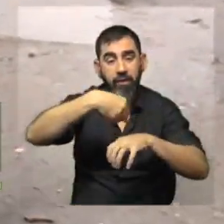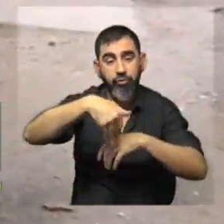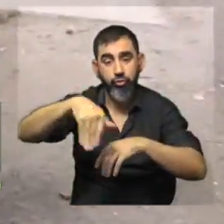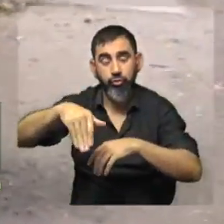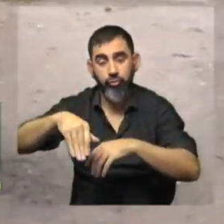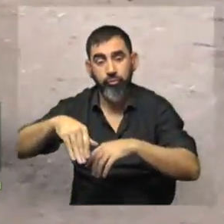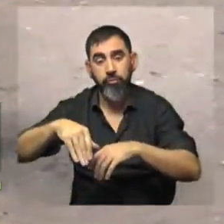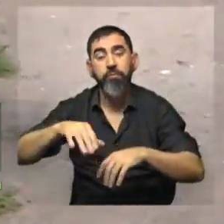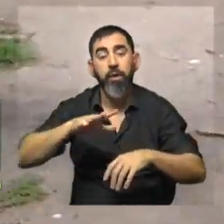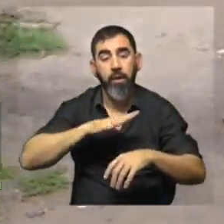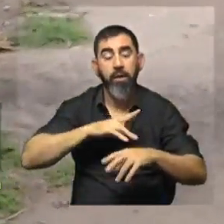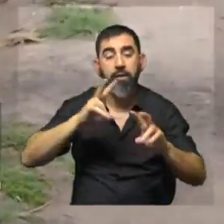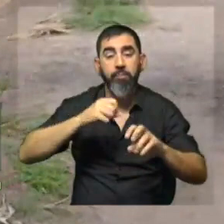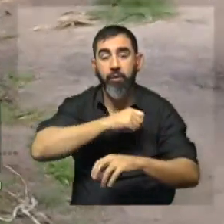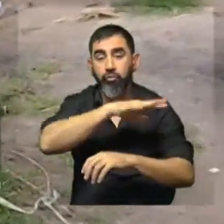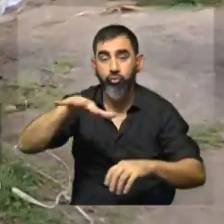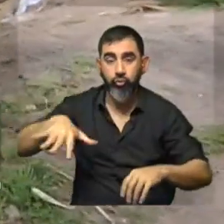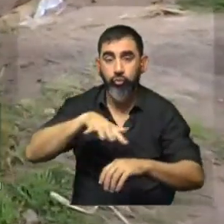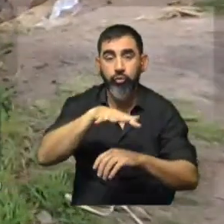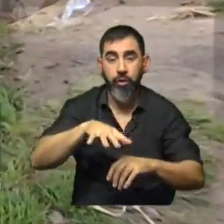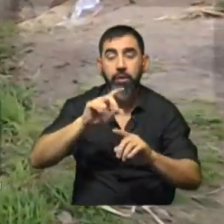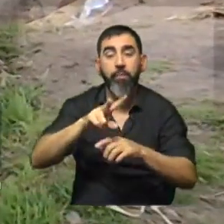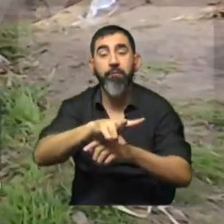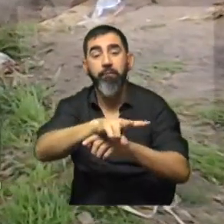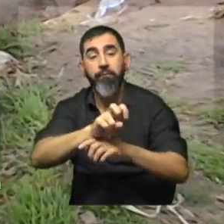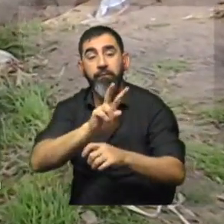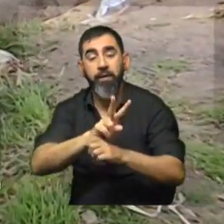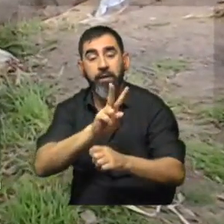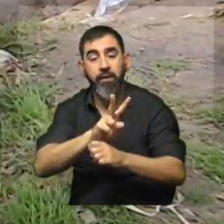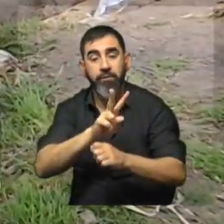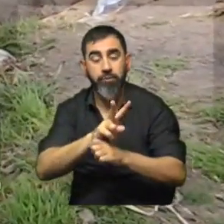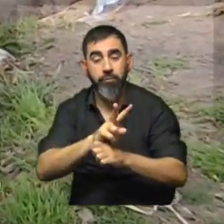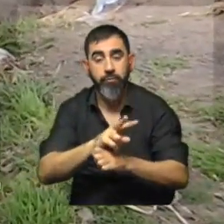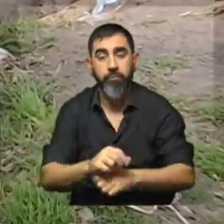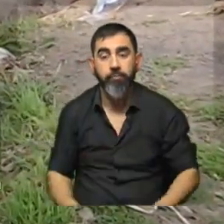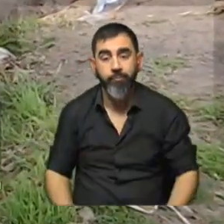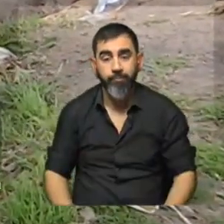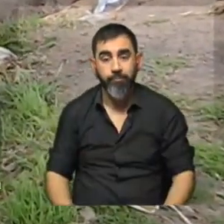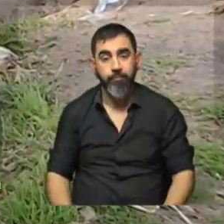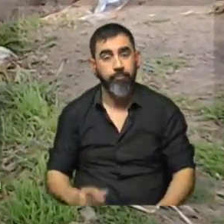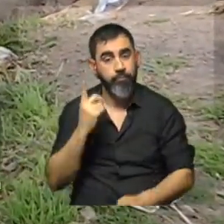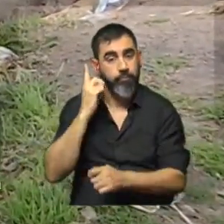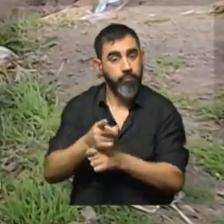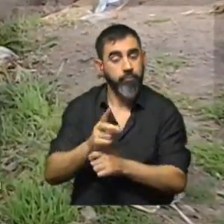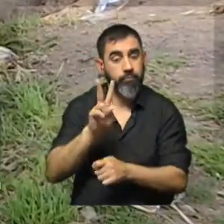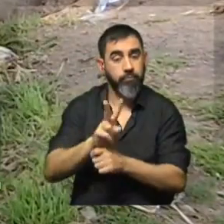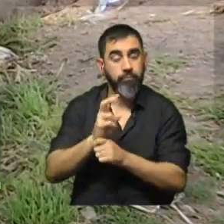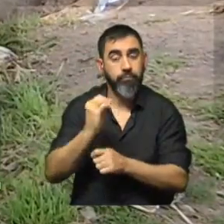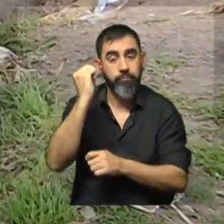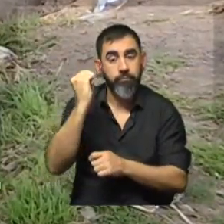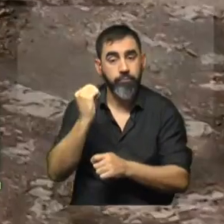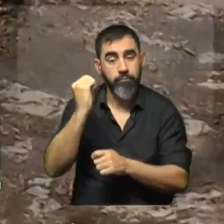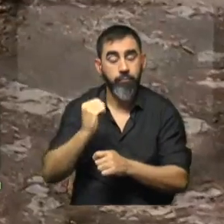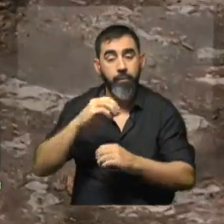ahí se está abordando desde el punto de vista social, desde el punto de vista de la fiscalización, es decir, siendo muy estricto en el control a los transportistas de